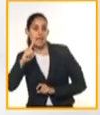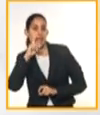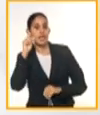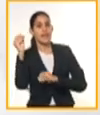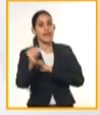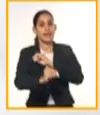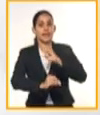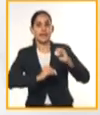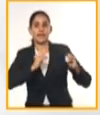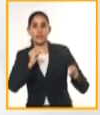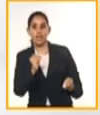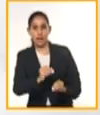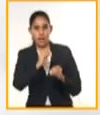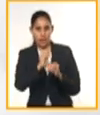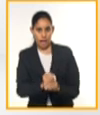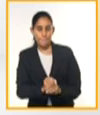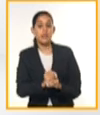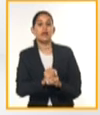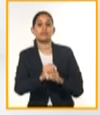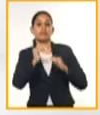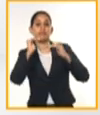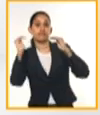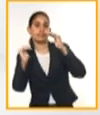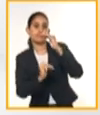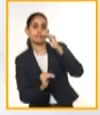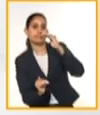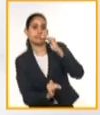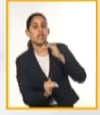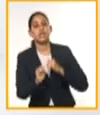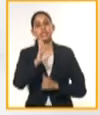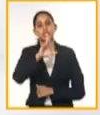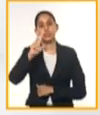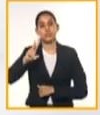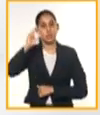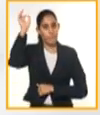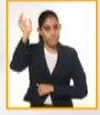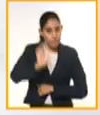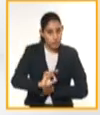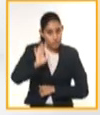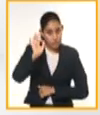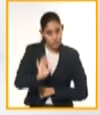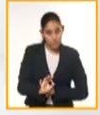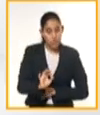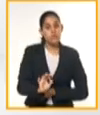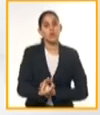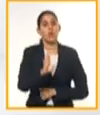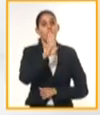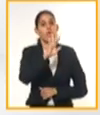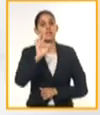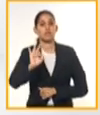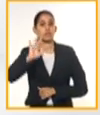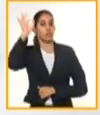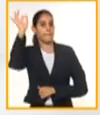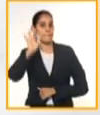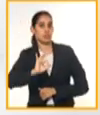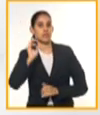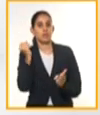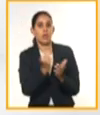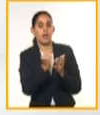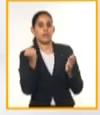sacar los primeros números negativos, 52% de desaprobación frente a 48% de